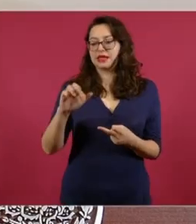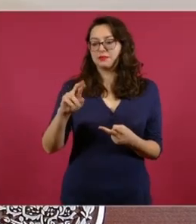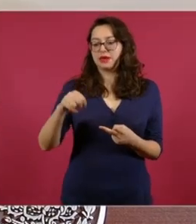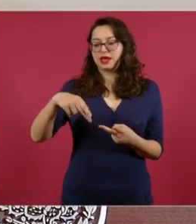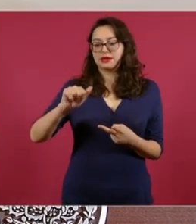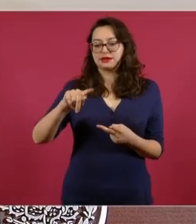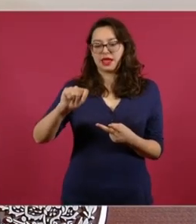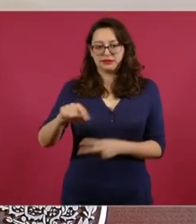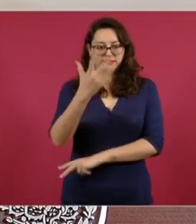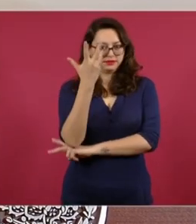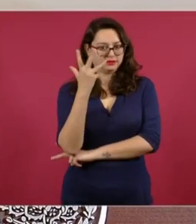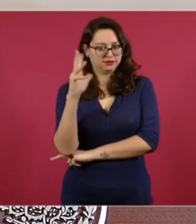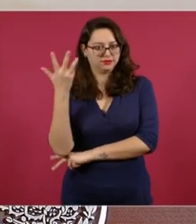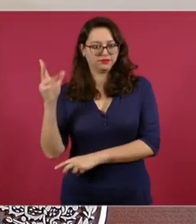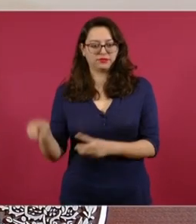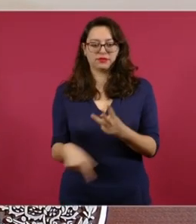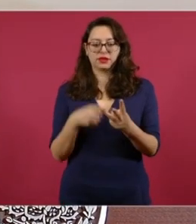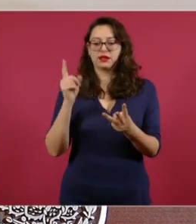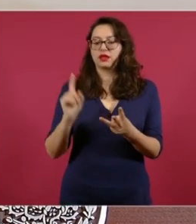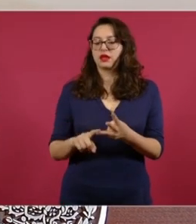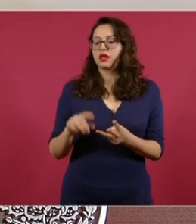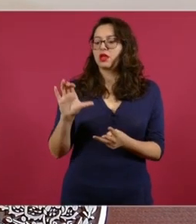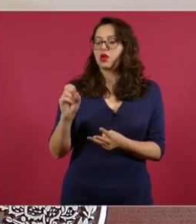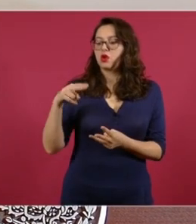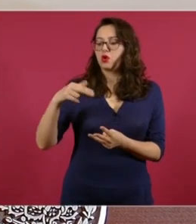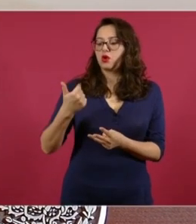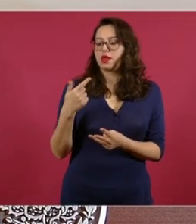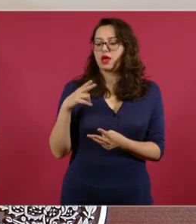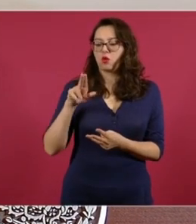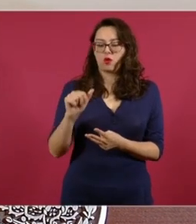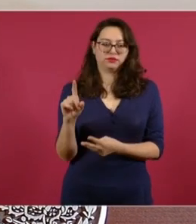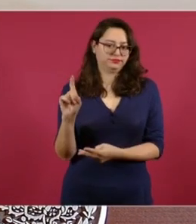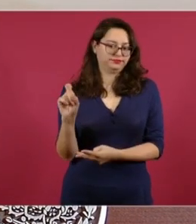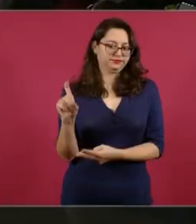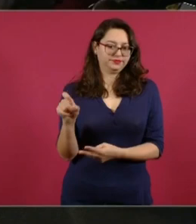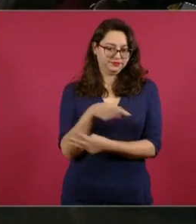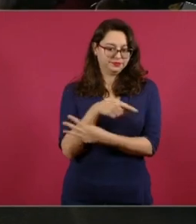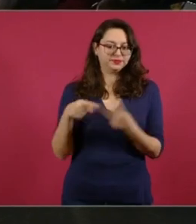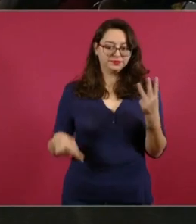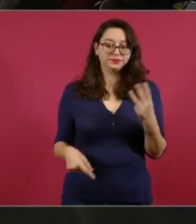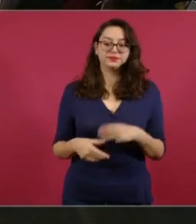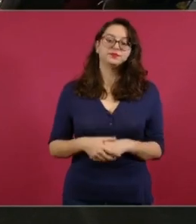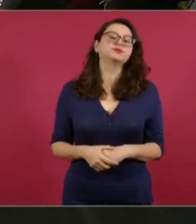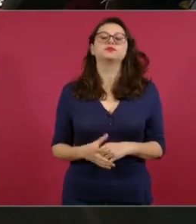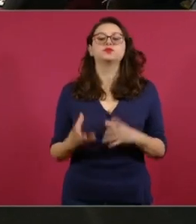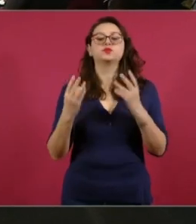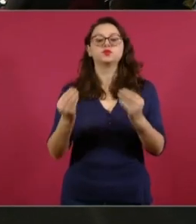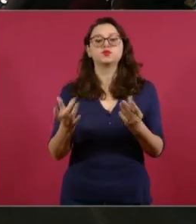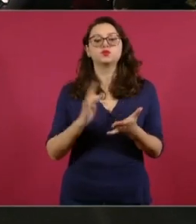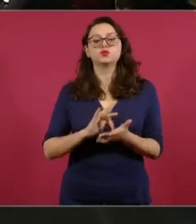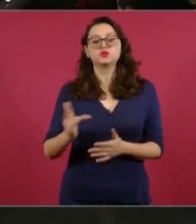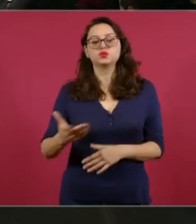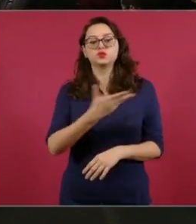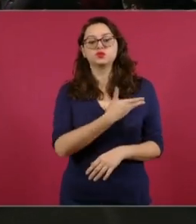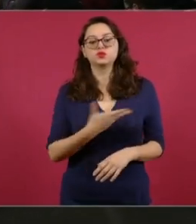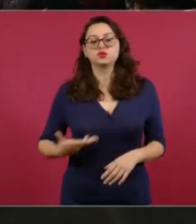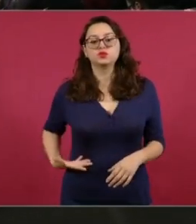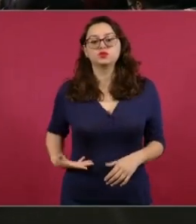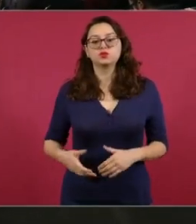Ambiente y al director de Conagua. Muchas gracias, señor presidente. Y